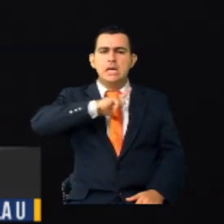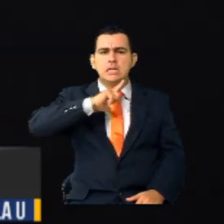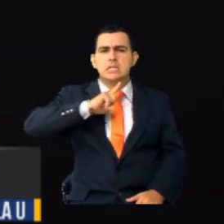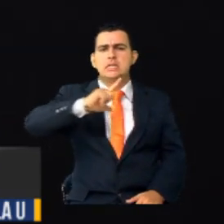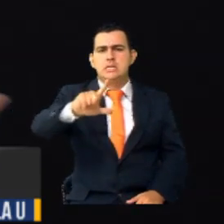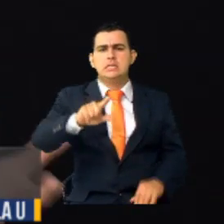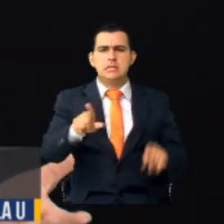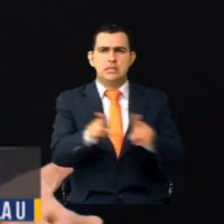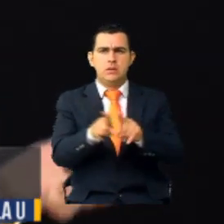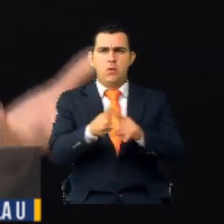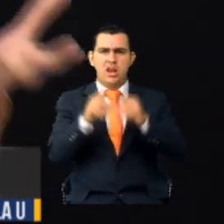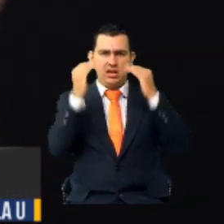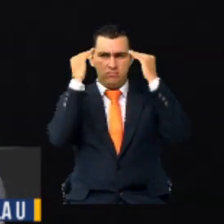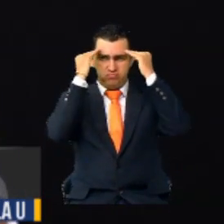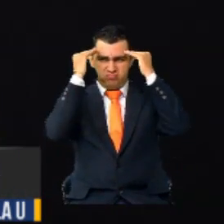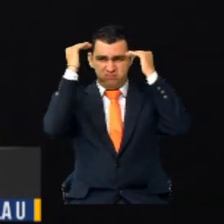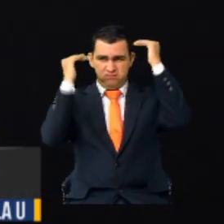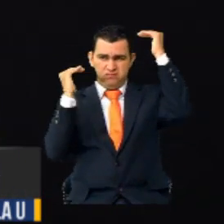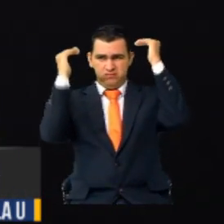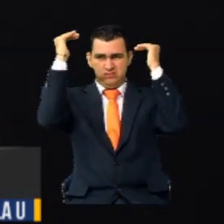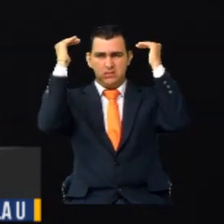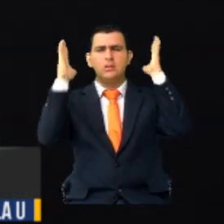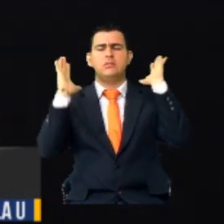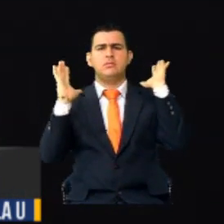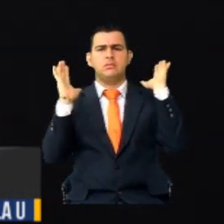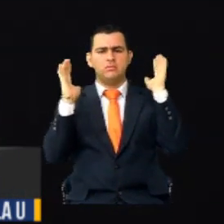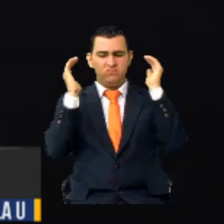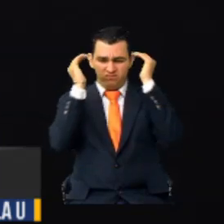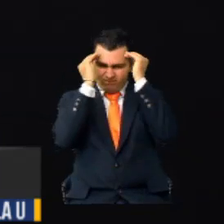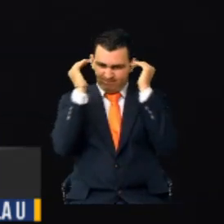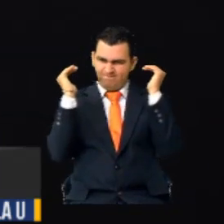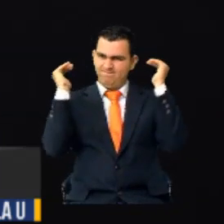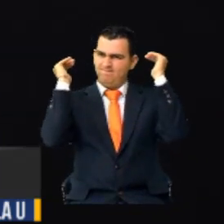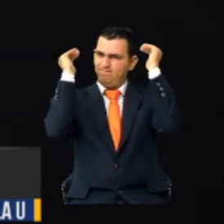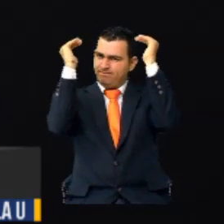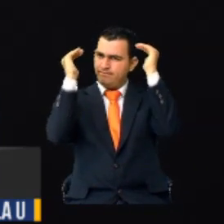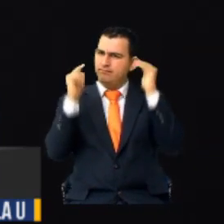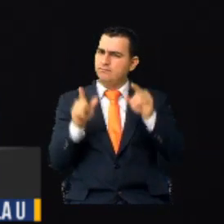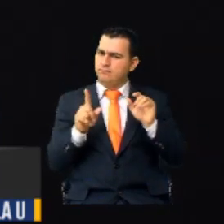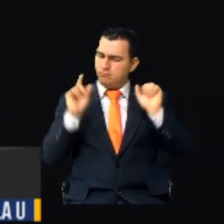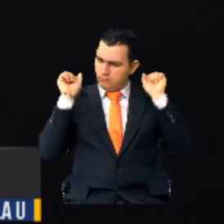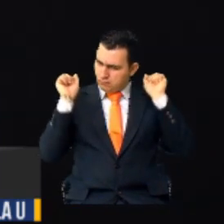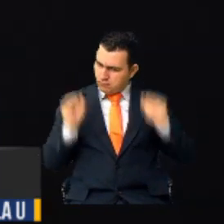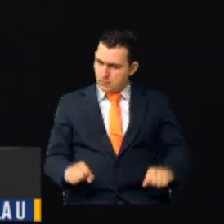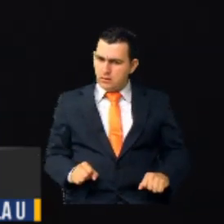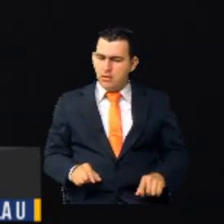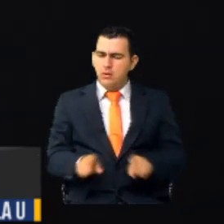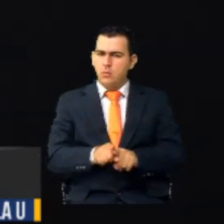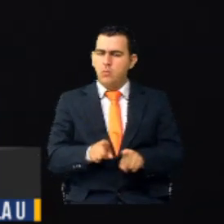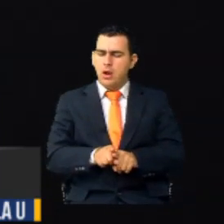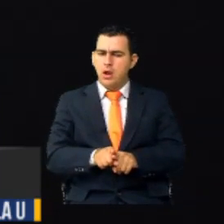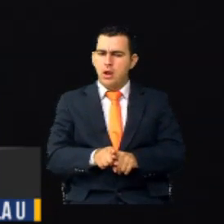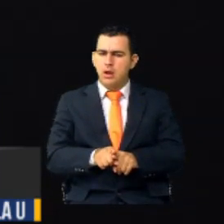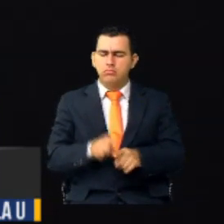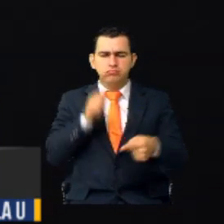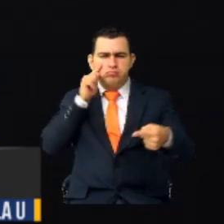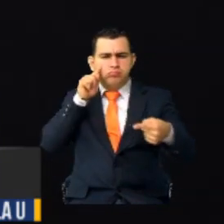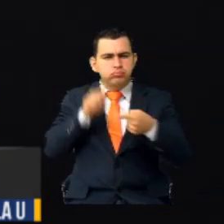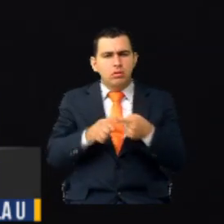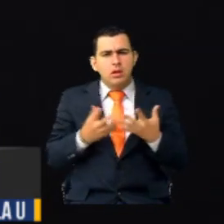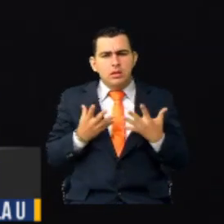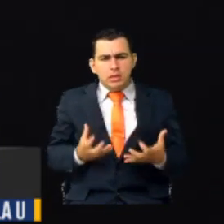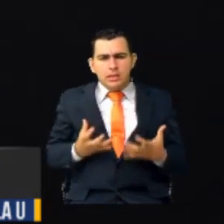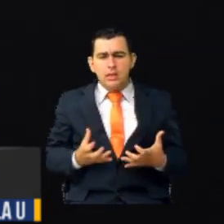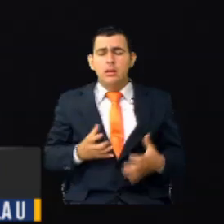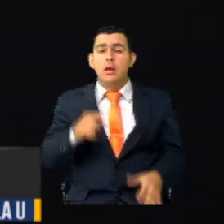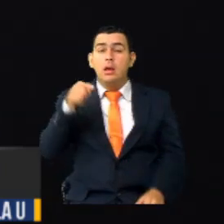capacidad de lograr convocar y unir las necesidades, las posiciones e intereses de una ciudadanía que